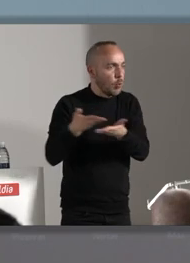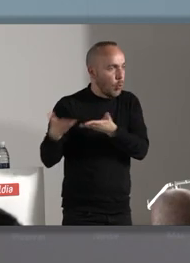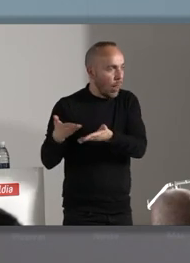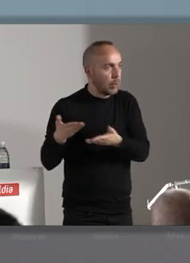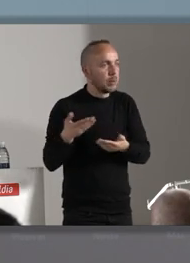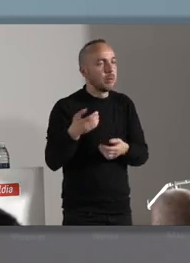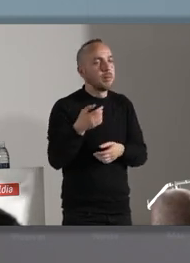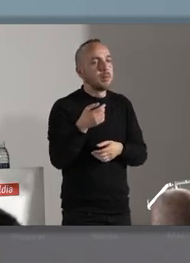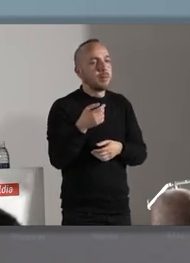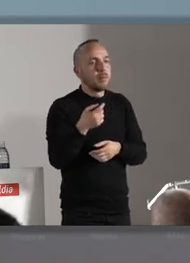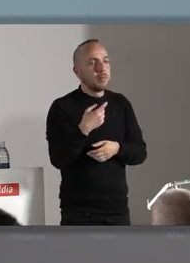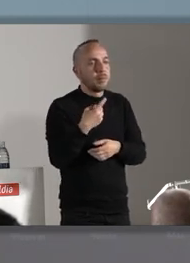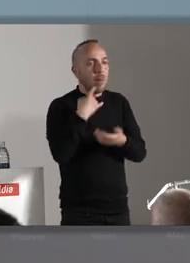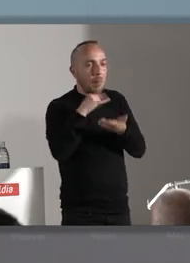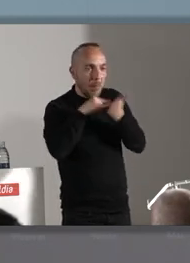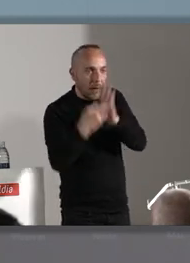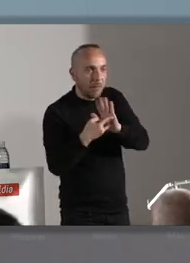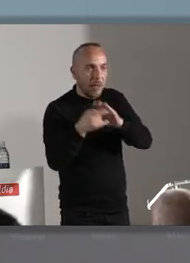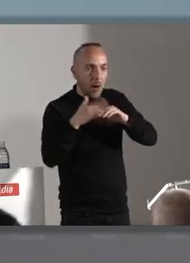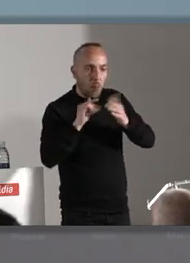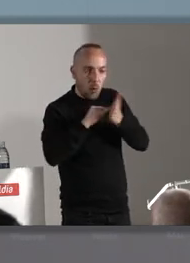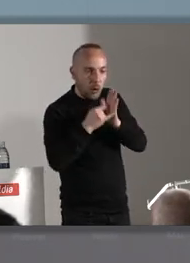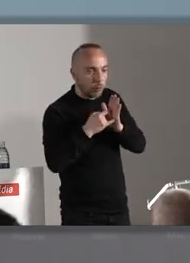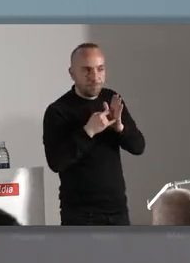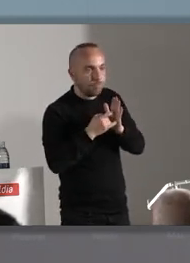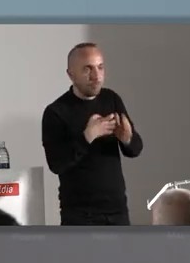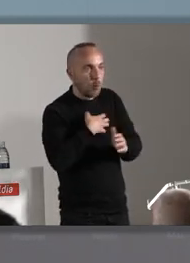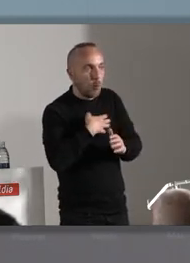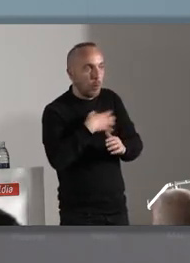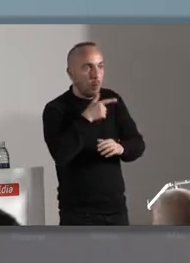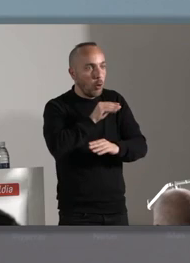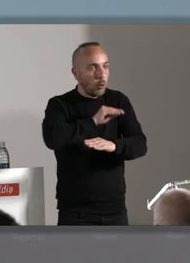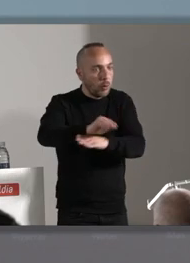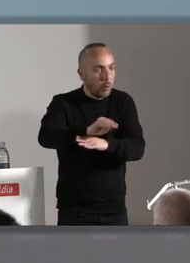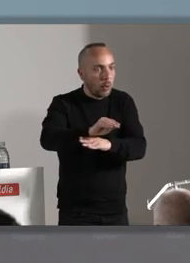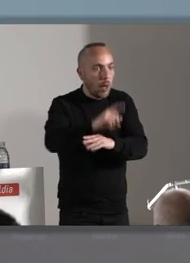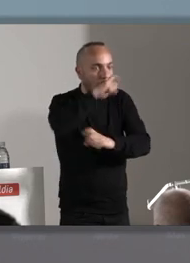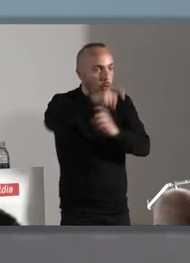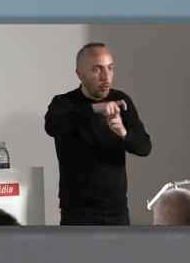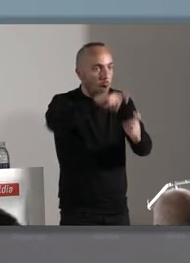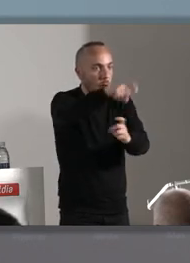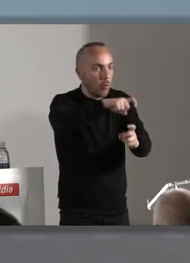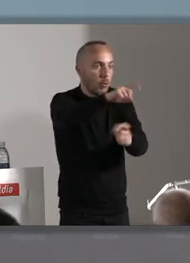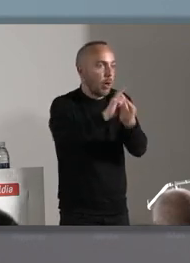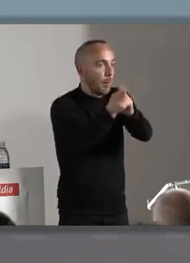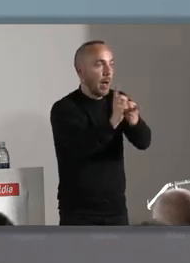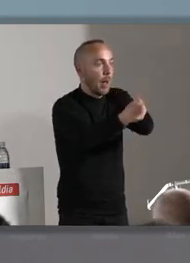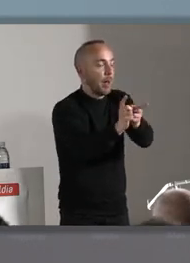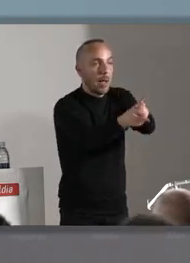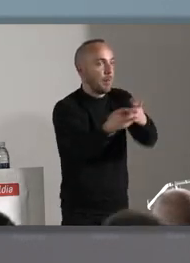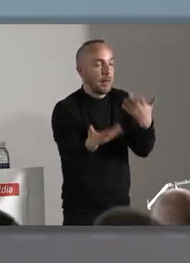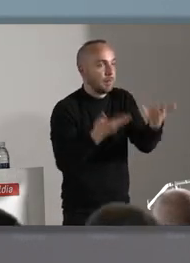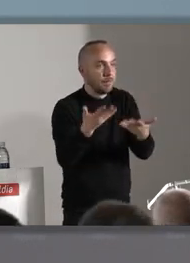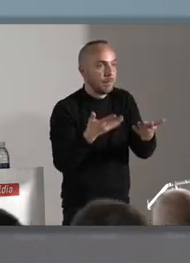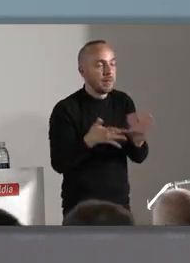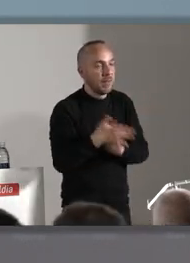de asegurar la viabilidad de un proyecto porque las convocatorias, por ejemplo, de ayudas pues, cambiaban cada año. Esto es una cuestión que genera mucho riesgo